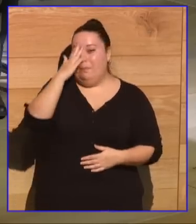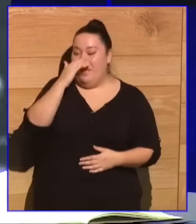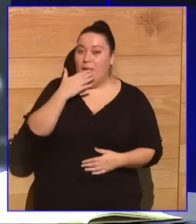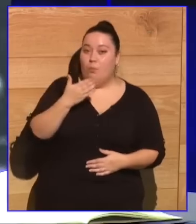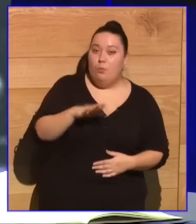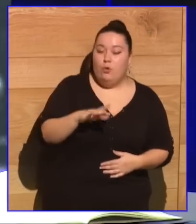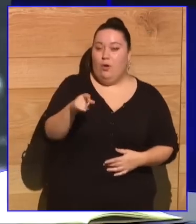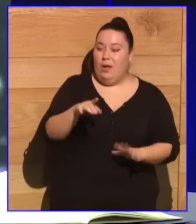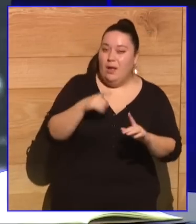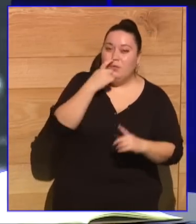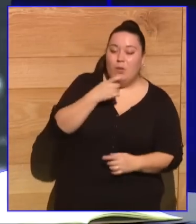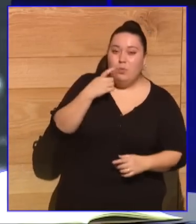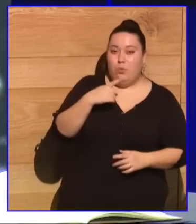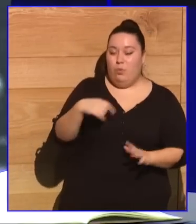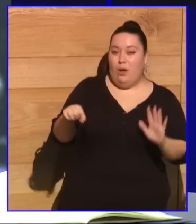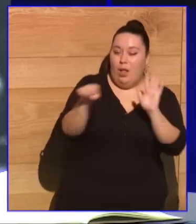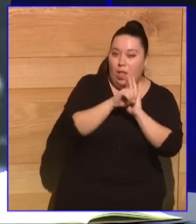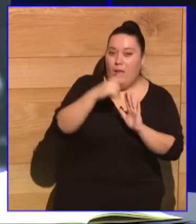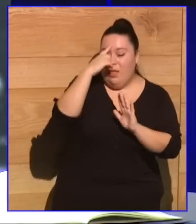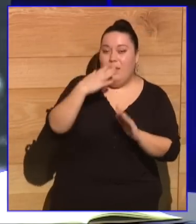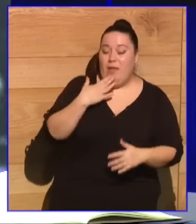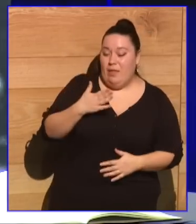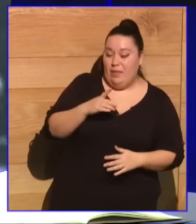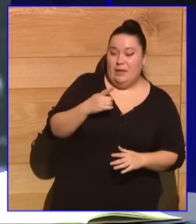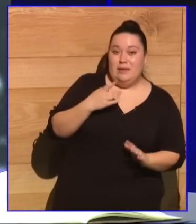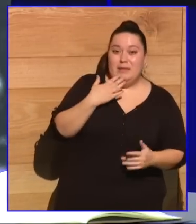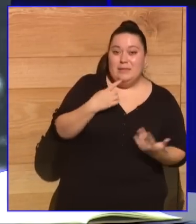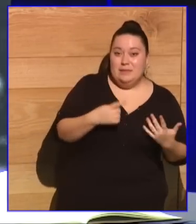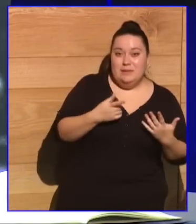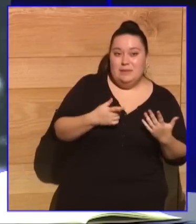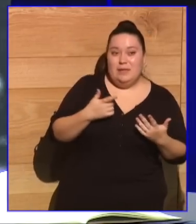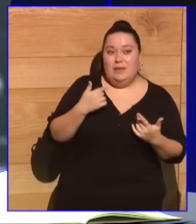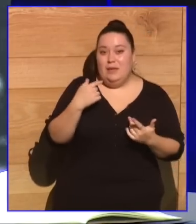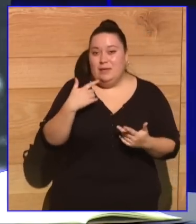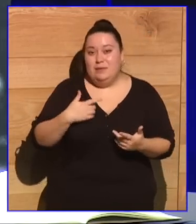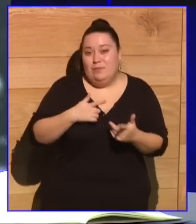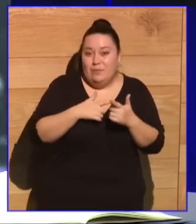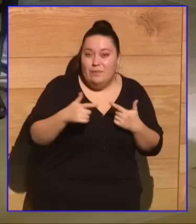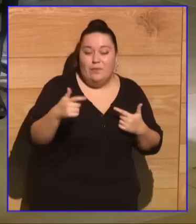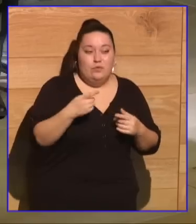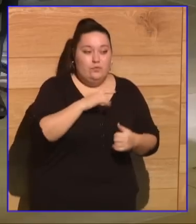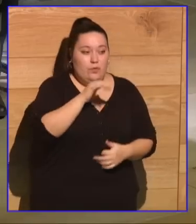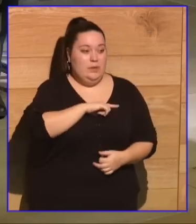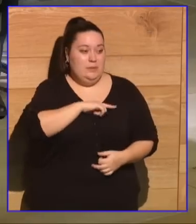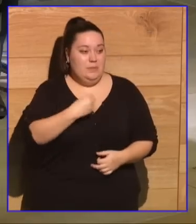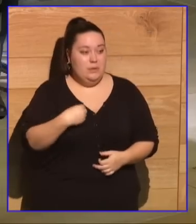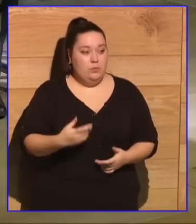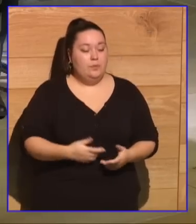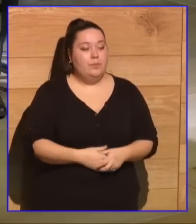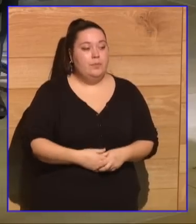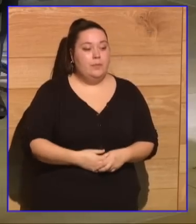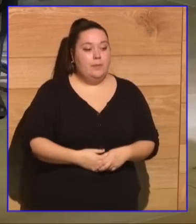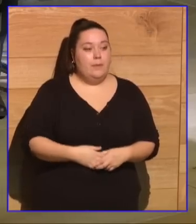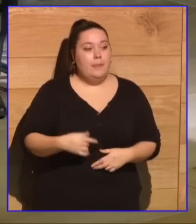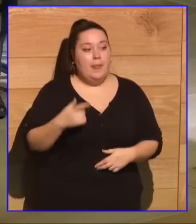todavía te dura cuando tenías 6 años y que todavía te dura el escozor. Estás aislado del mundo y ¿qué quieres? A la única persona a la que se le permite